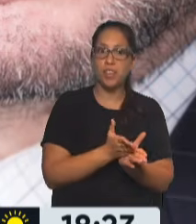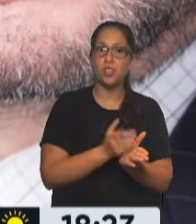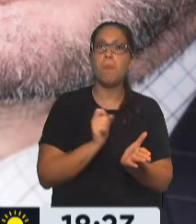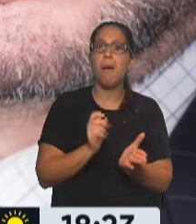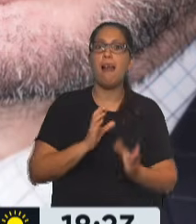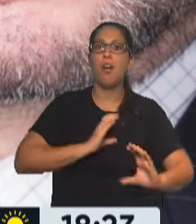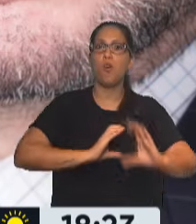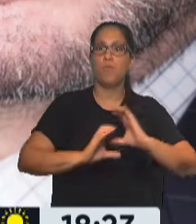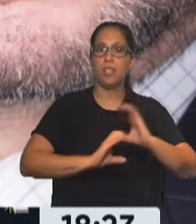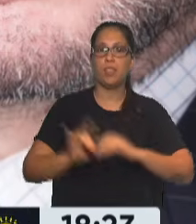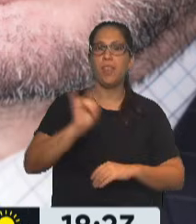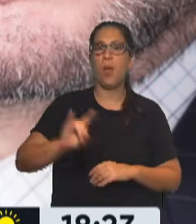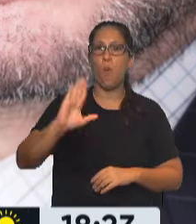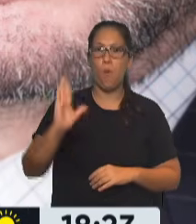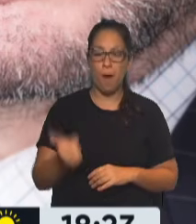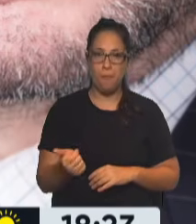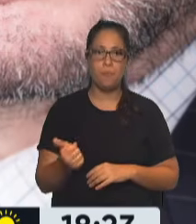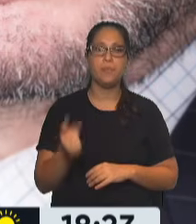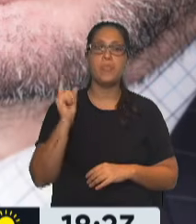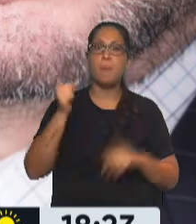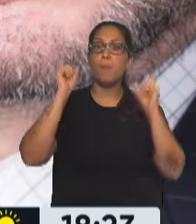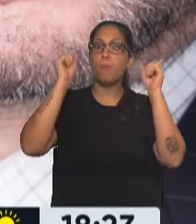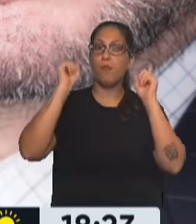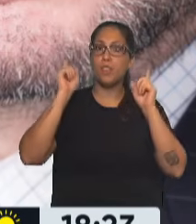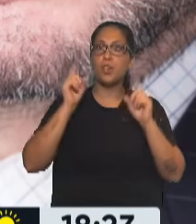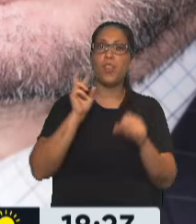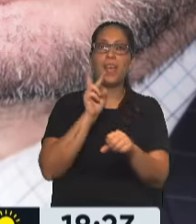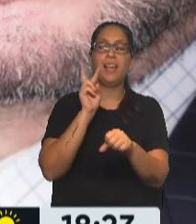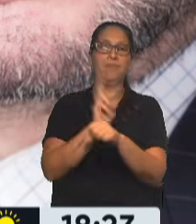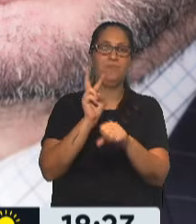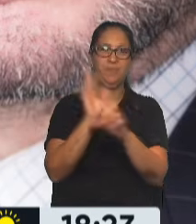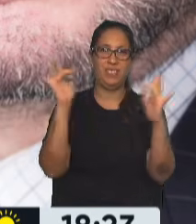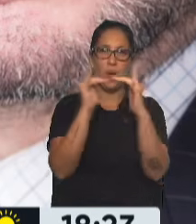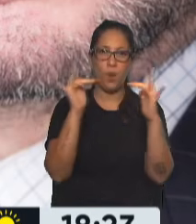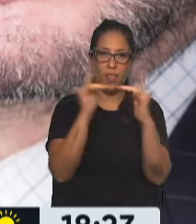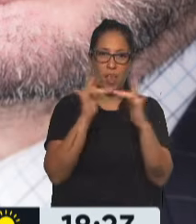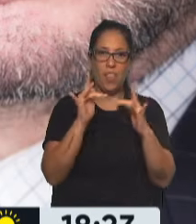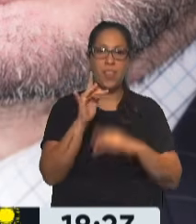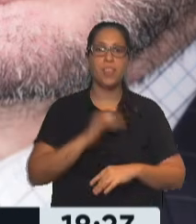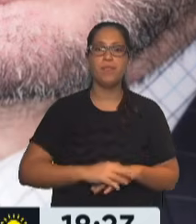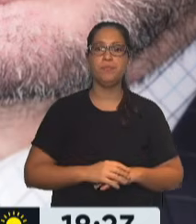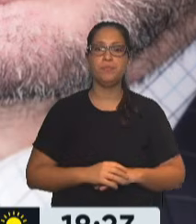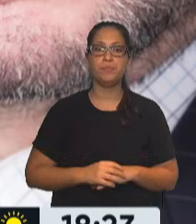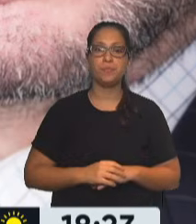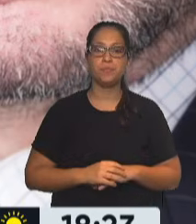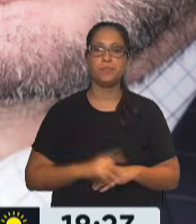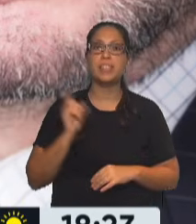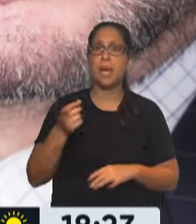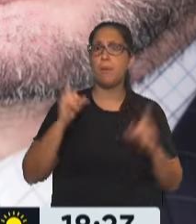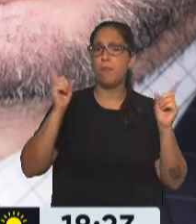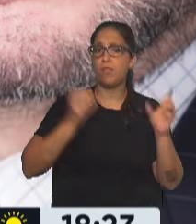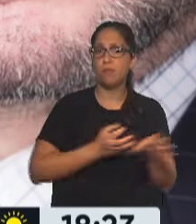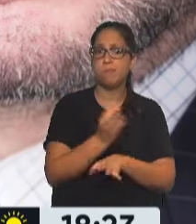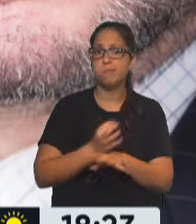Comunicación de la Universidad de Buenos Aires, profesor titular de Ciberseguridad de la Universidad Nacional Raúl Escalabrini Ortiz y da clases como